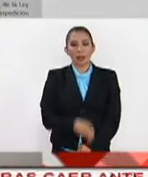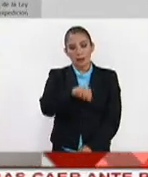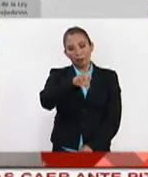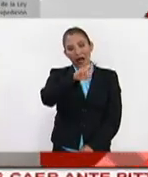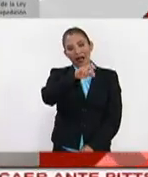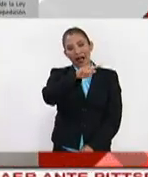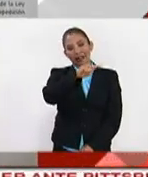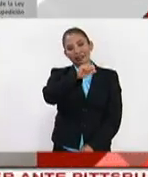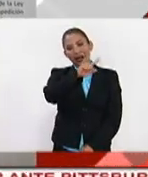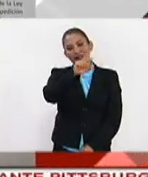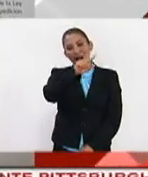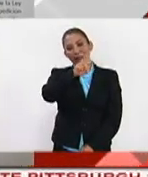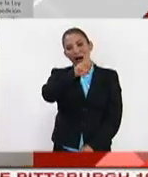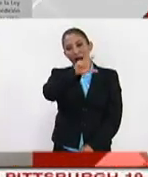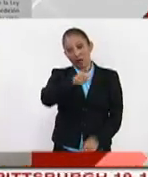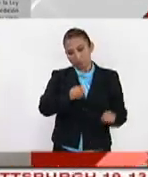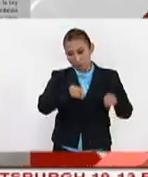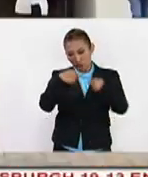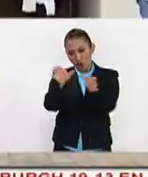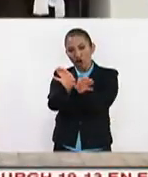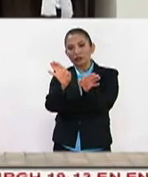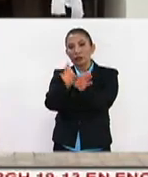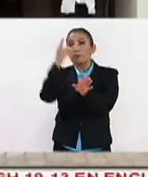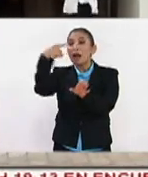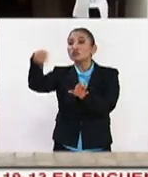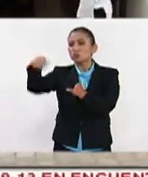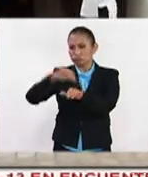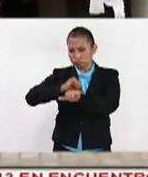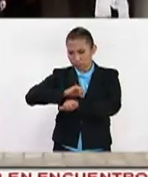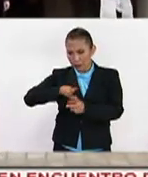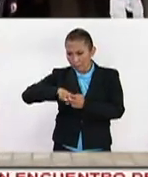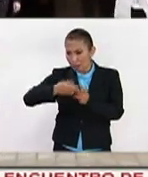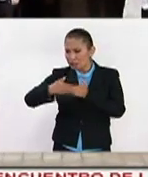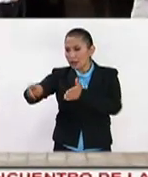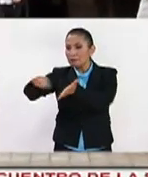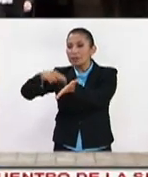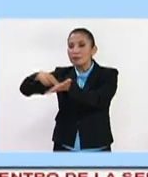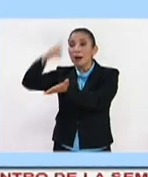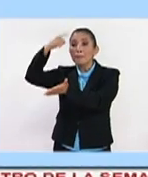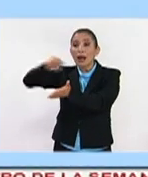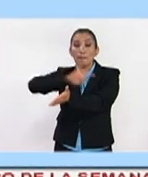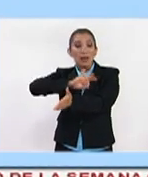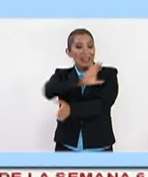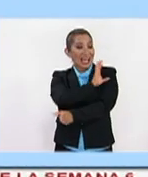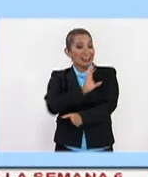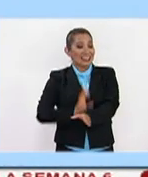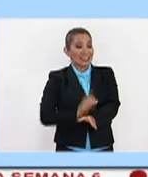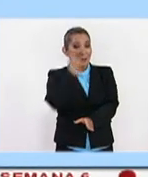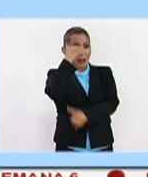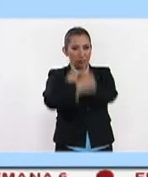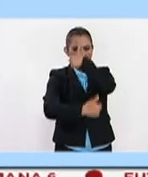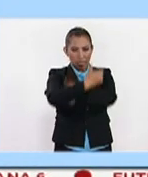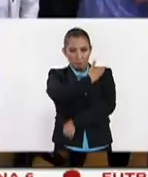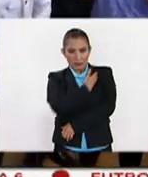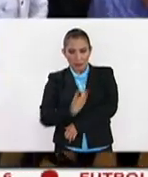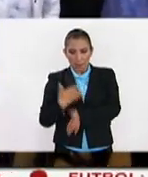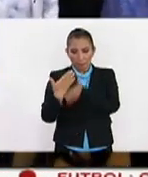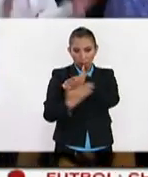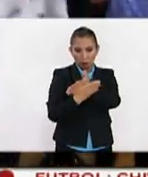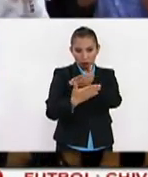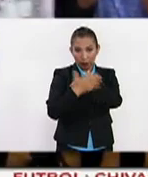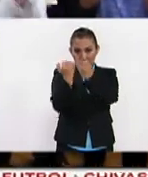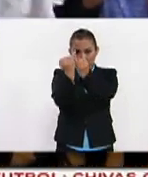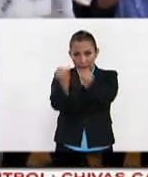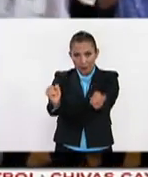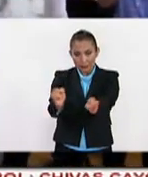Margarita Zavala recibió la constancia que avala la recolección de firmas ciudadanas para poder postularse como candidata presidencial por la vía